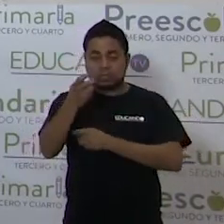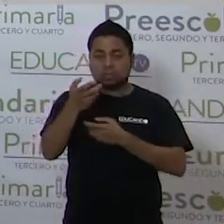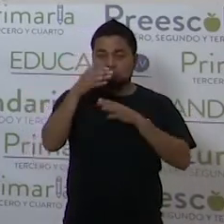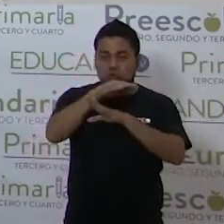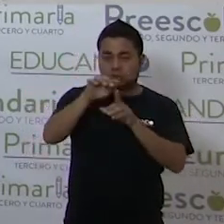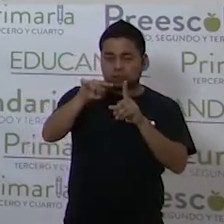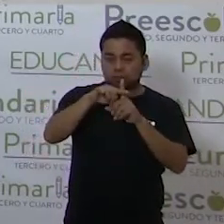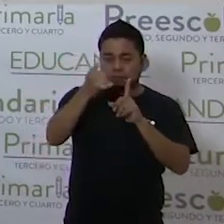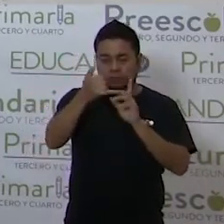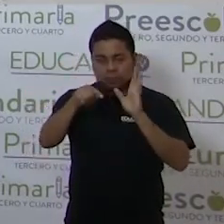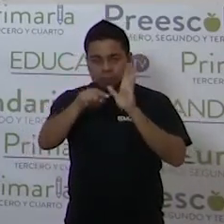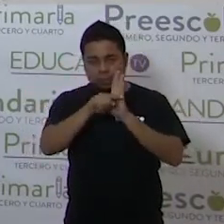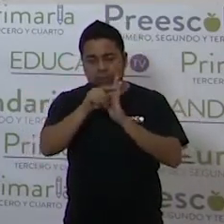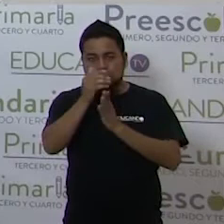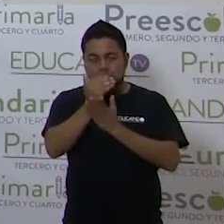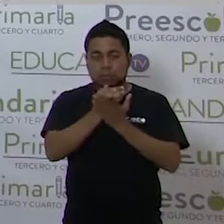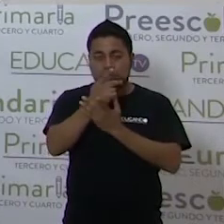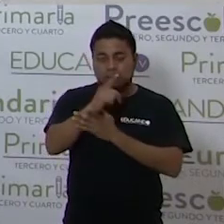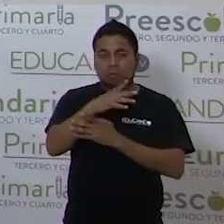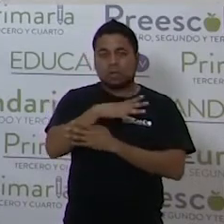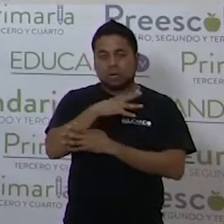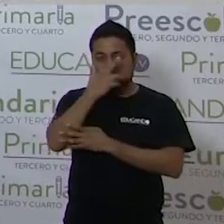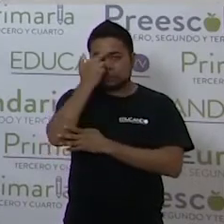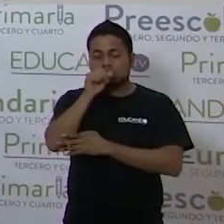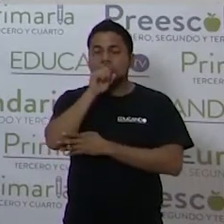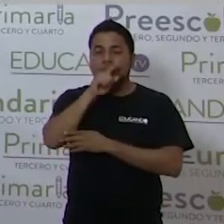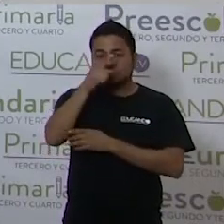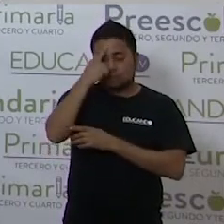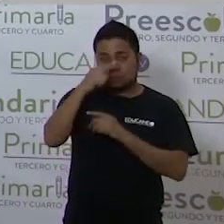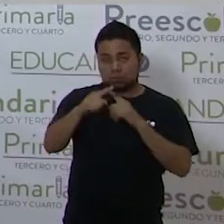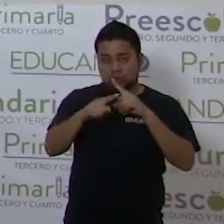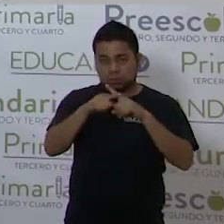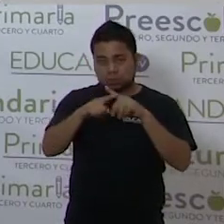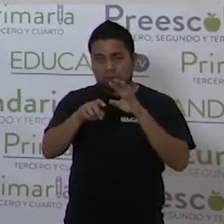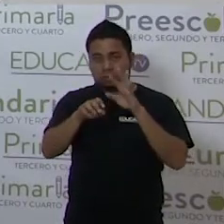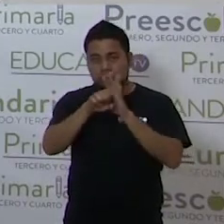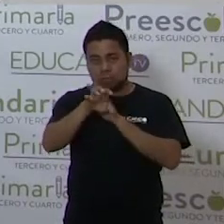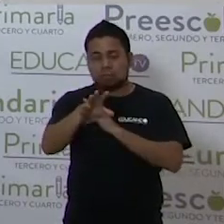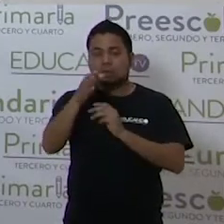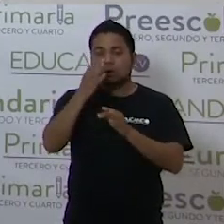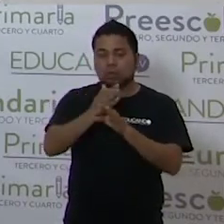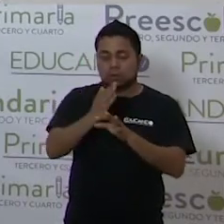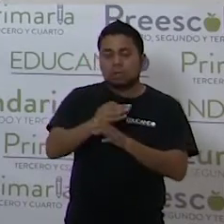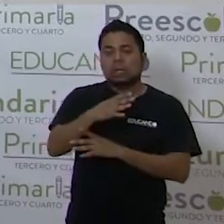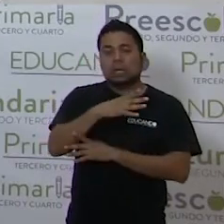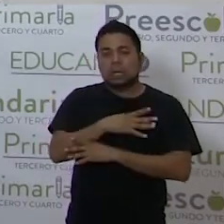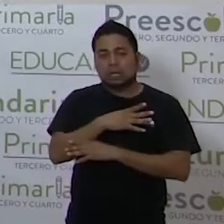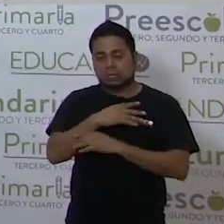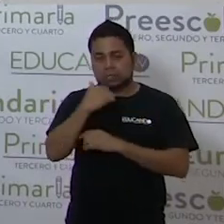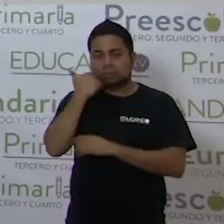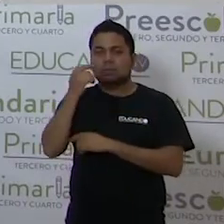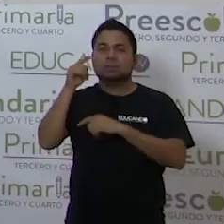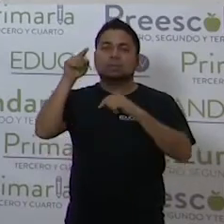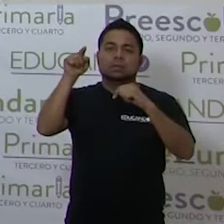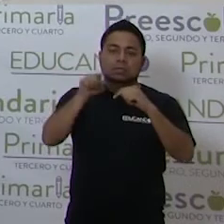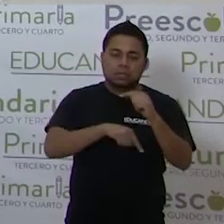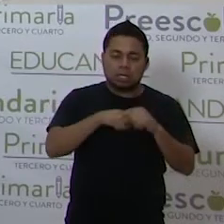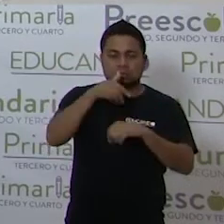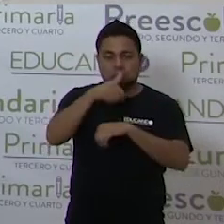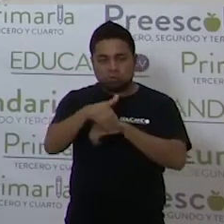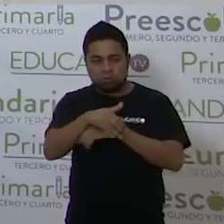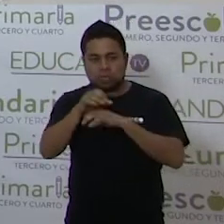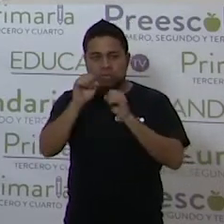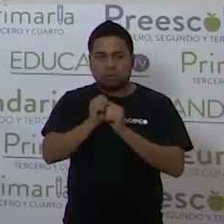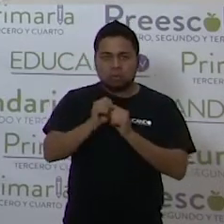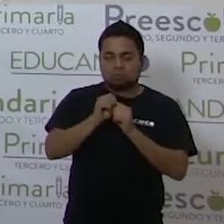la resta pero todo tiene una razón también la multiplicación en este caso si queremos eliminar un número